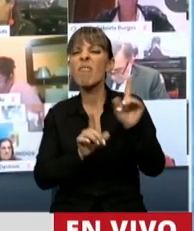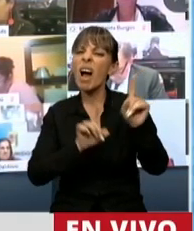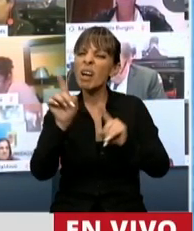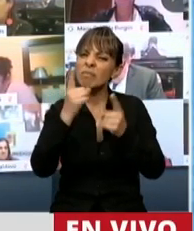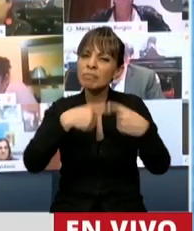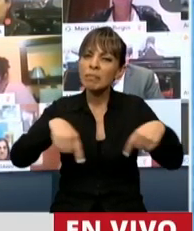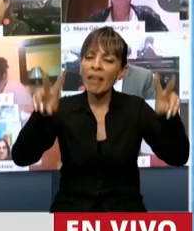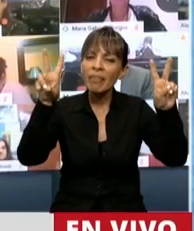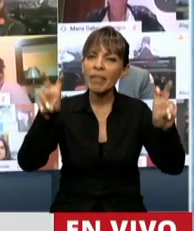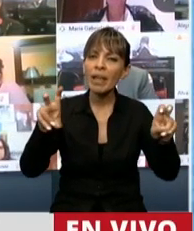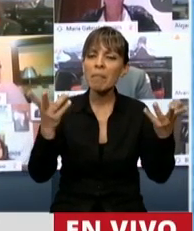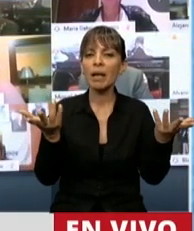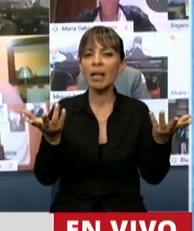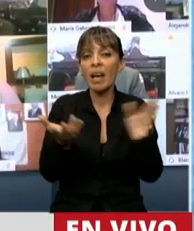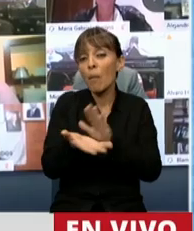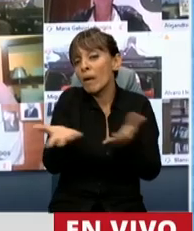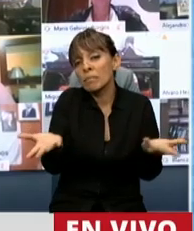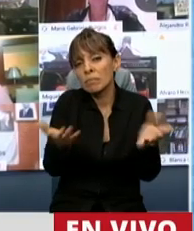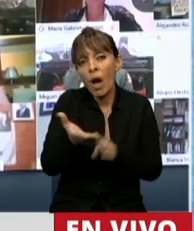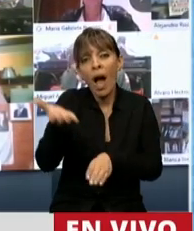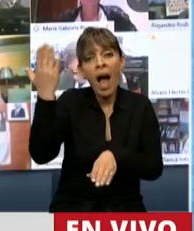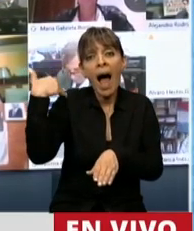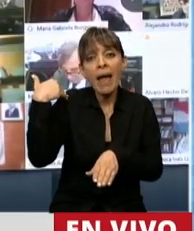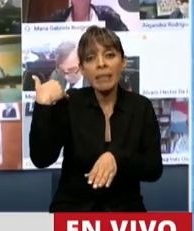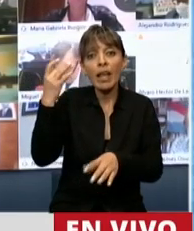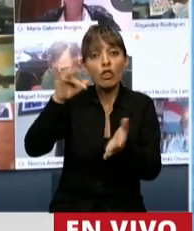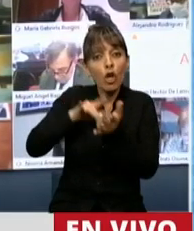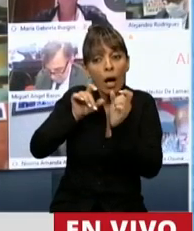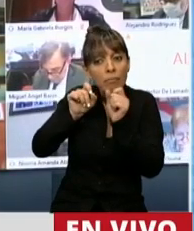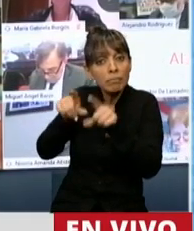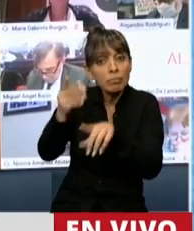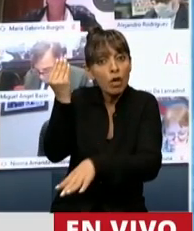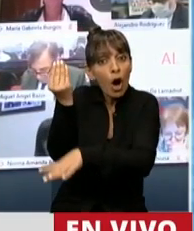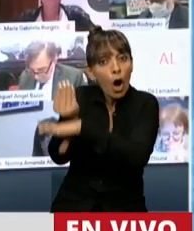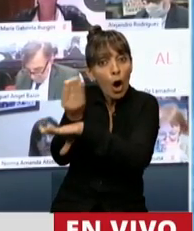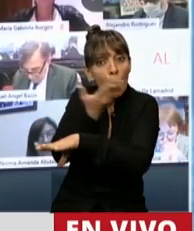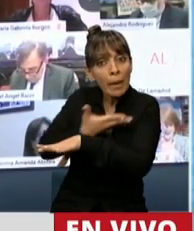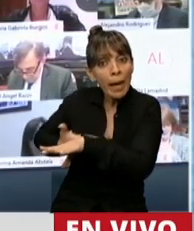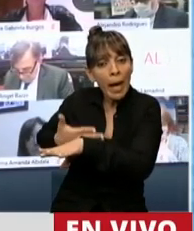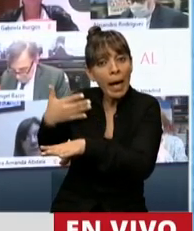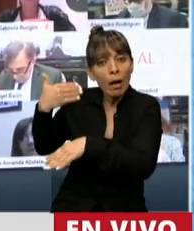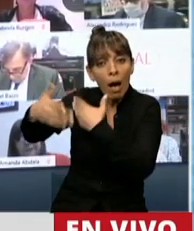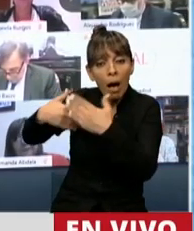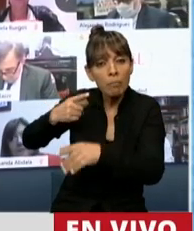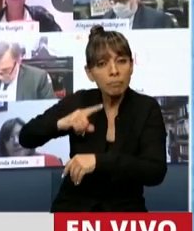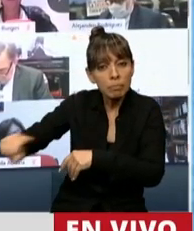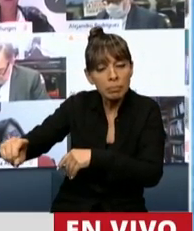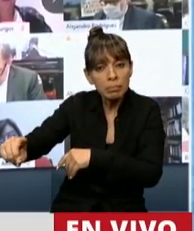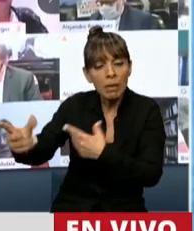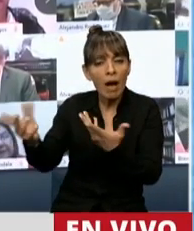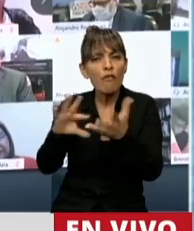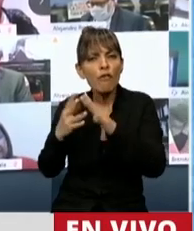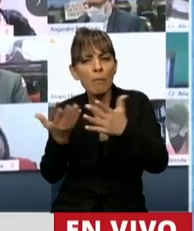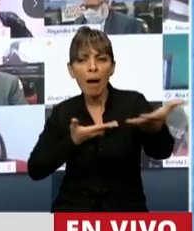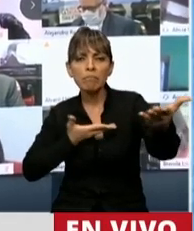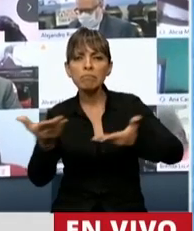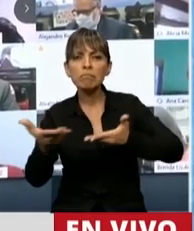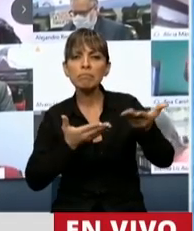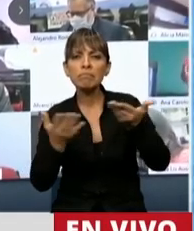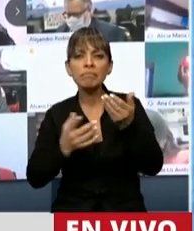aspectos que, bueno, no supieron hacer cuando estaban en el gobierno y avanzar de una manera solidaria, de una manera